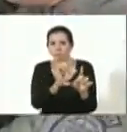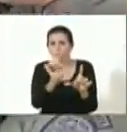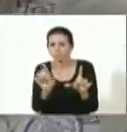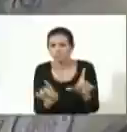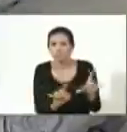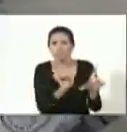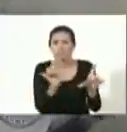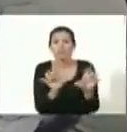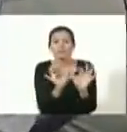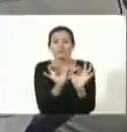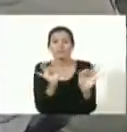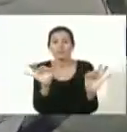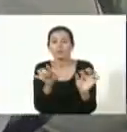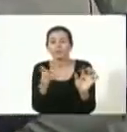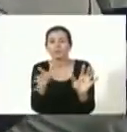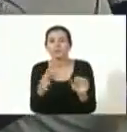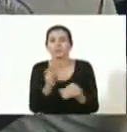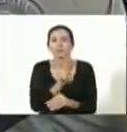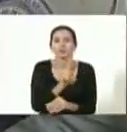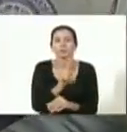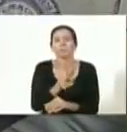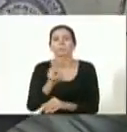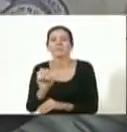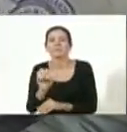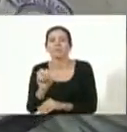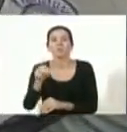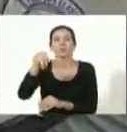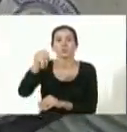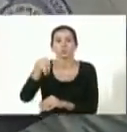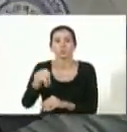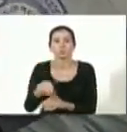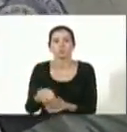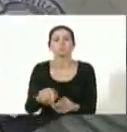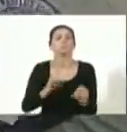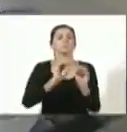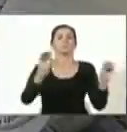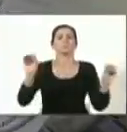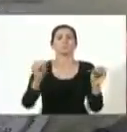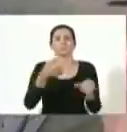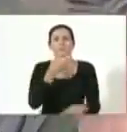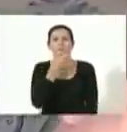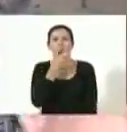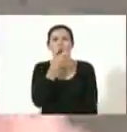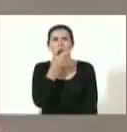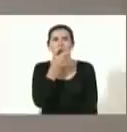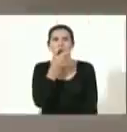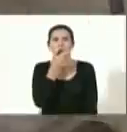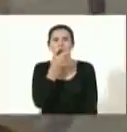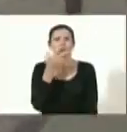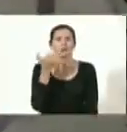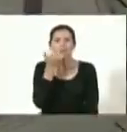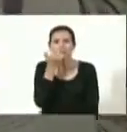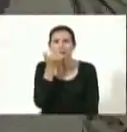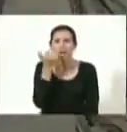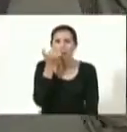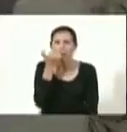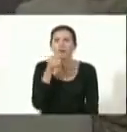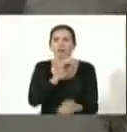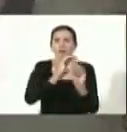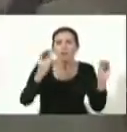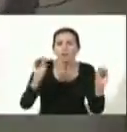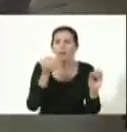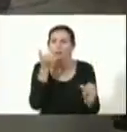nudos y una altura de 5.000 pies. Unidades de Punt y de Pechora, ubicadas en el área de